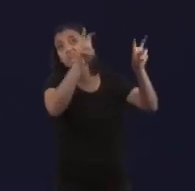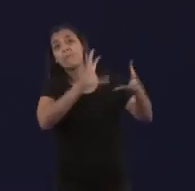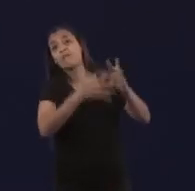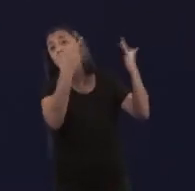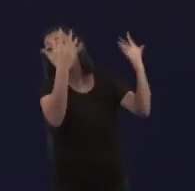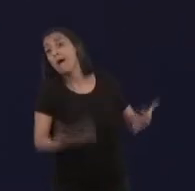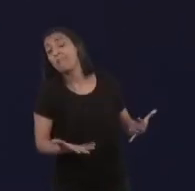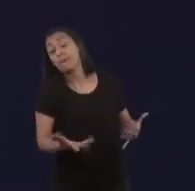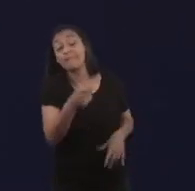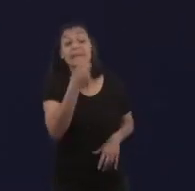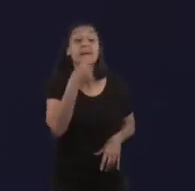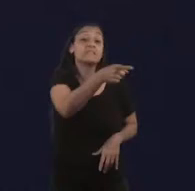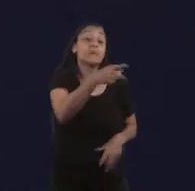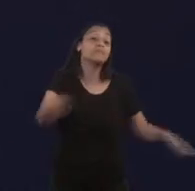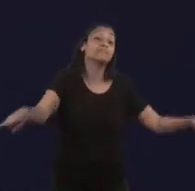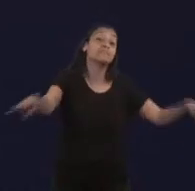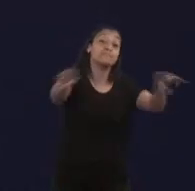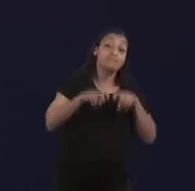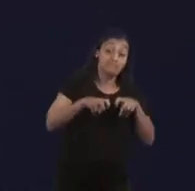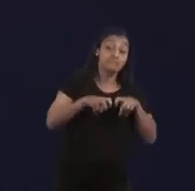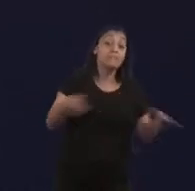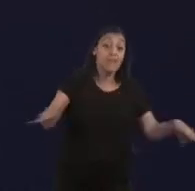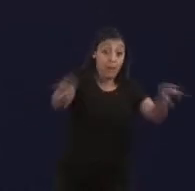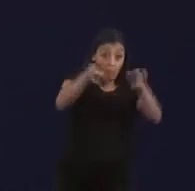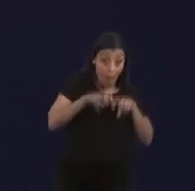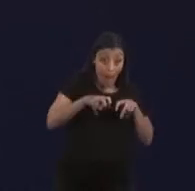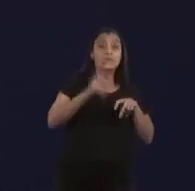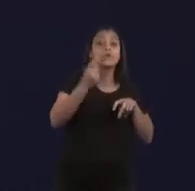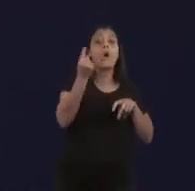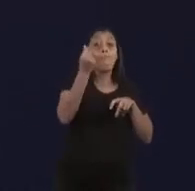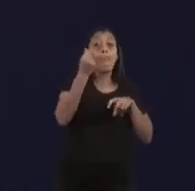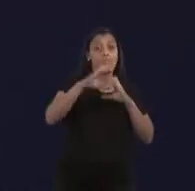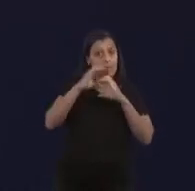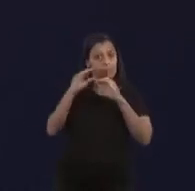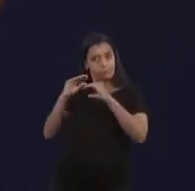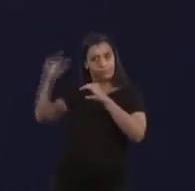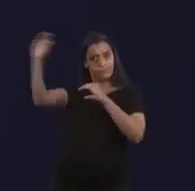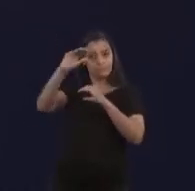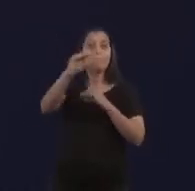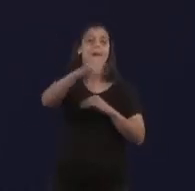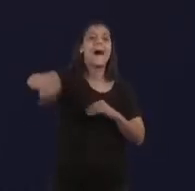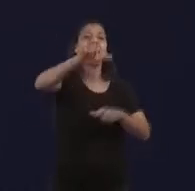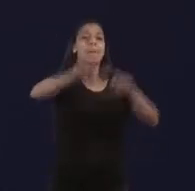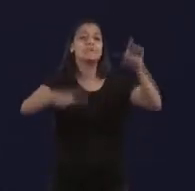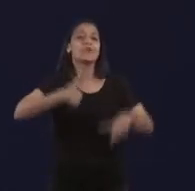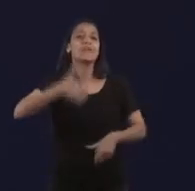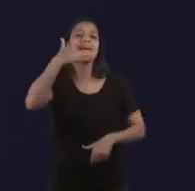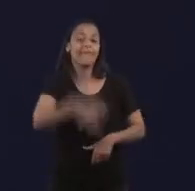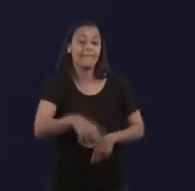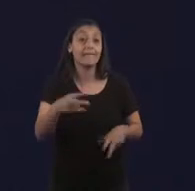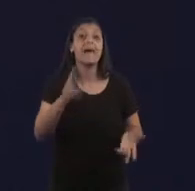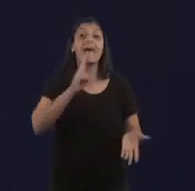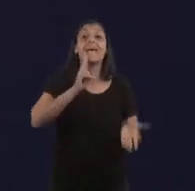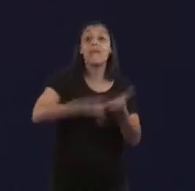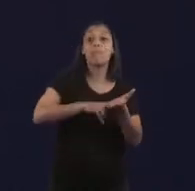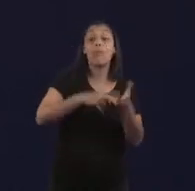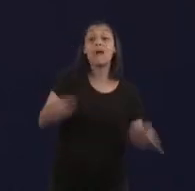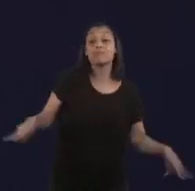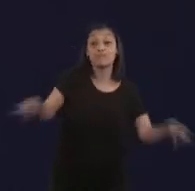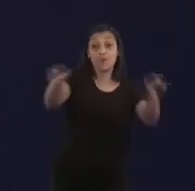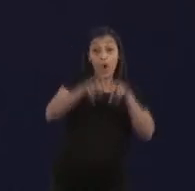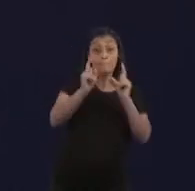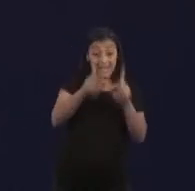recauda un impuesto coparticipable, que para que la gente entienda, los impuestos coparticipables son los que